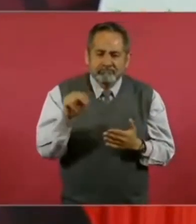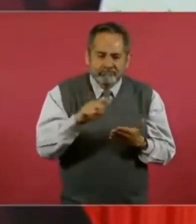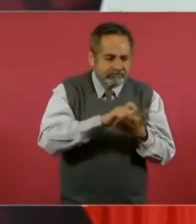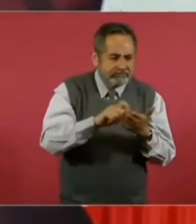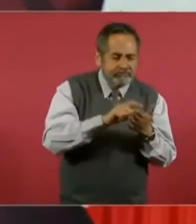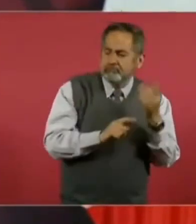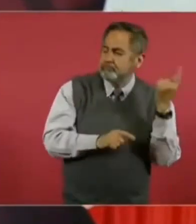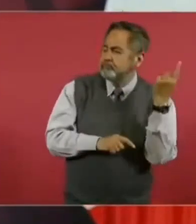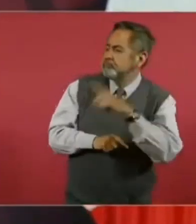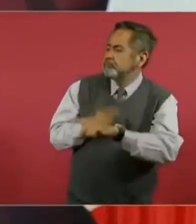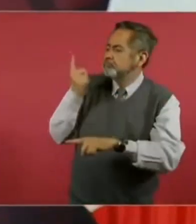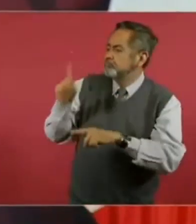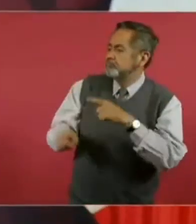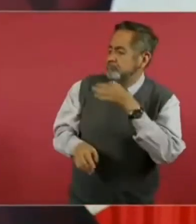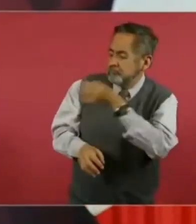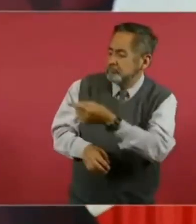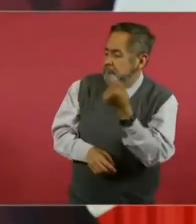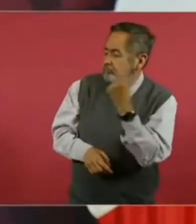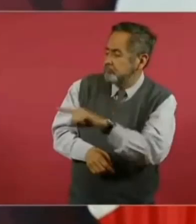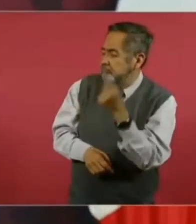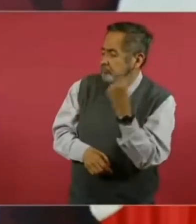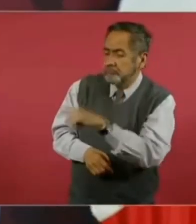daban instrucciones